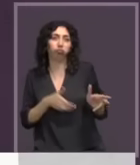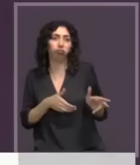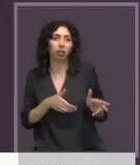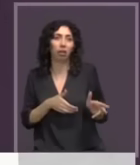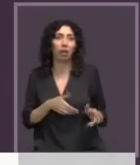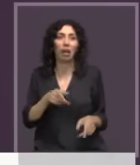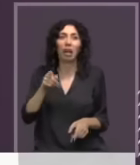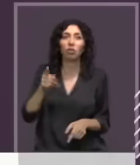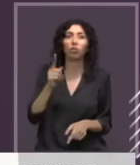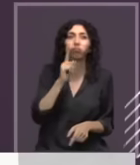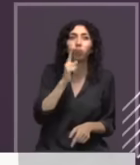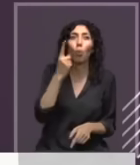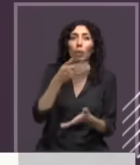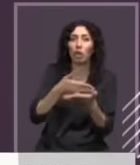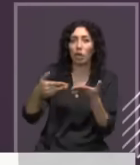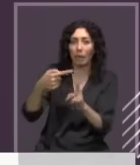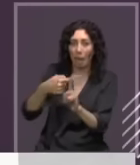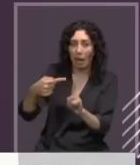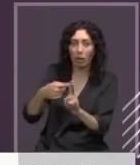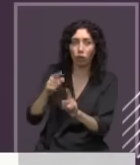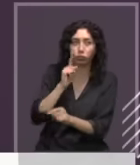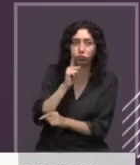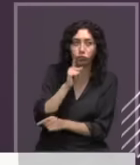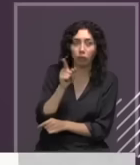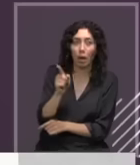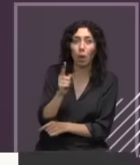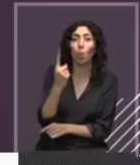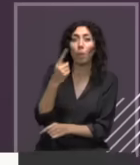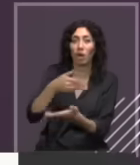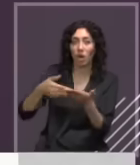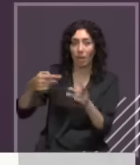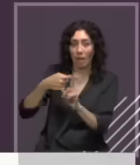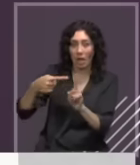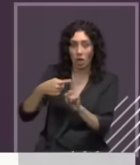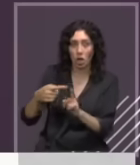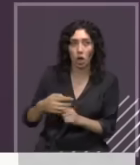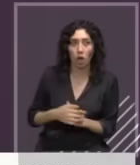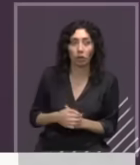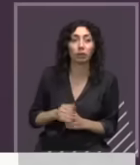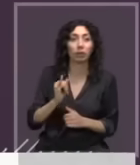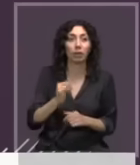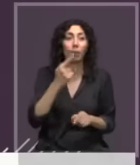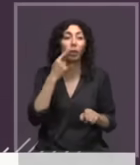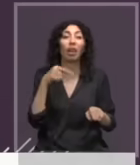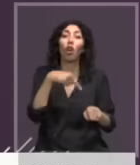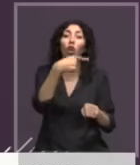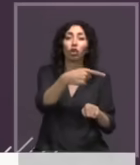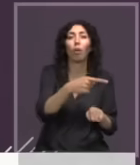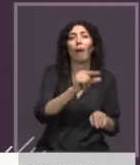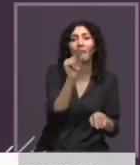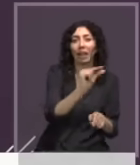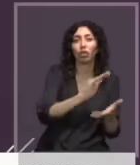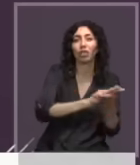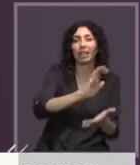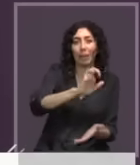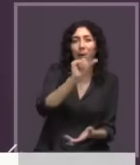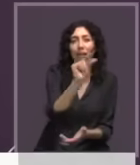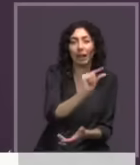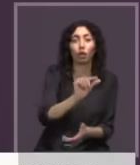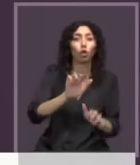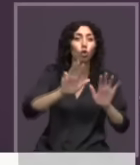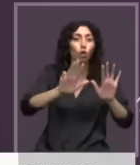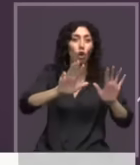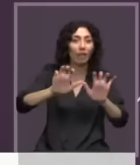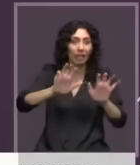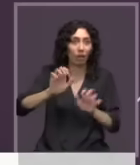esa... Si yo la otra vez estaba hablando con él, a luca y media. Ya, porque el Che igual está más barato. 9 gambas, saca la cuenta. Con